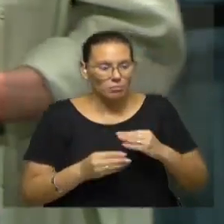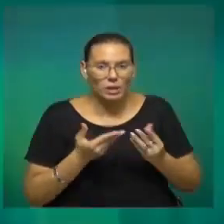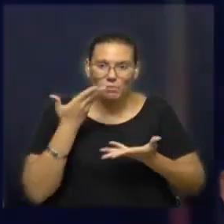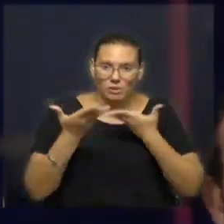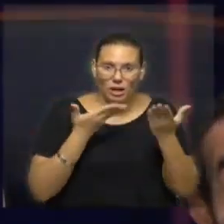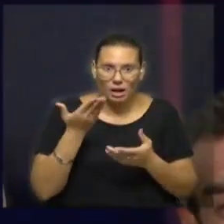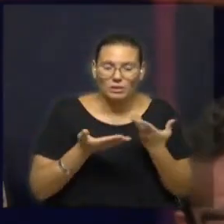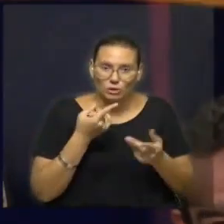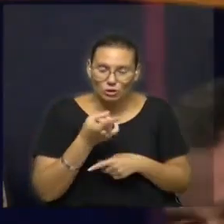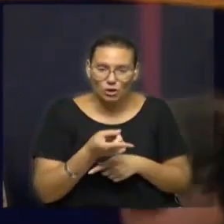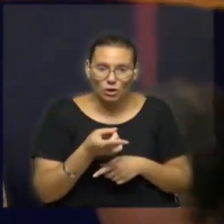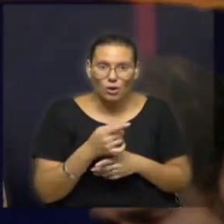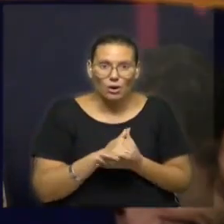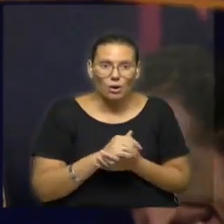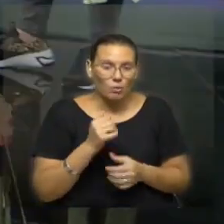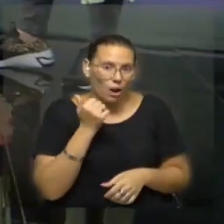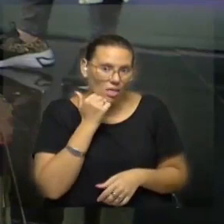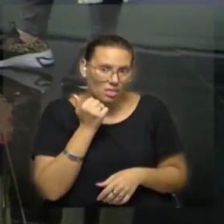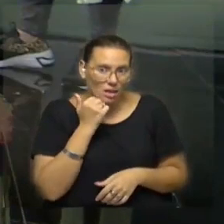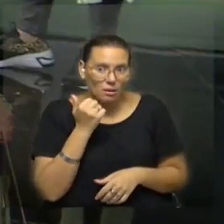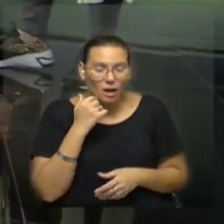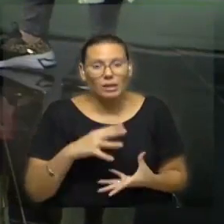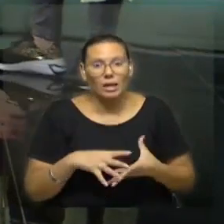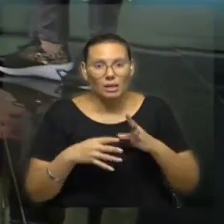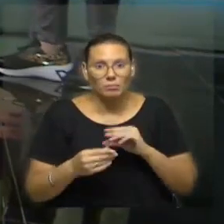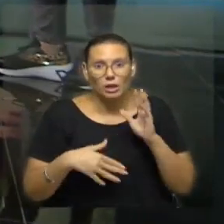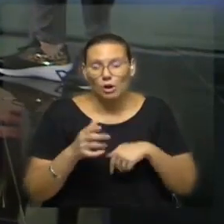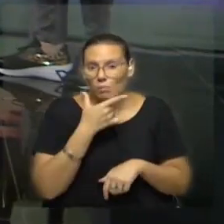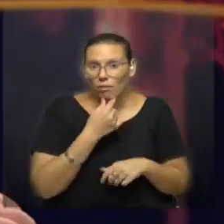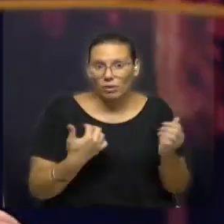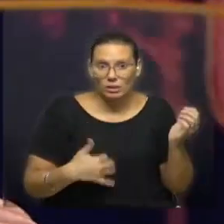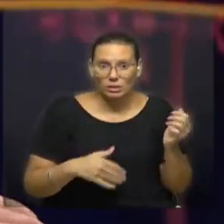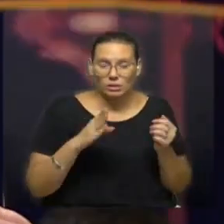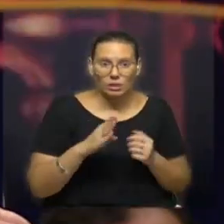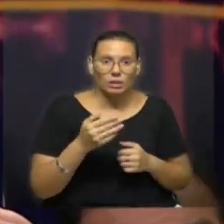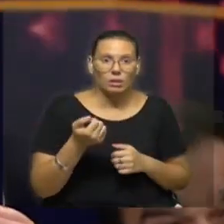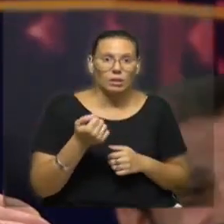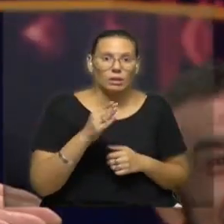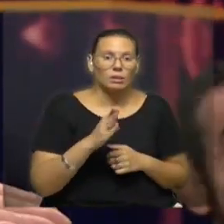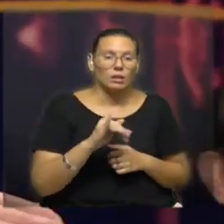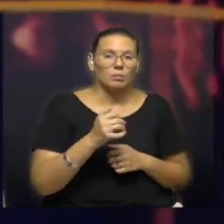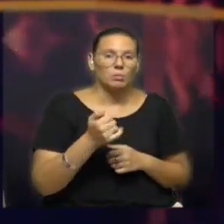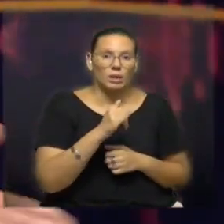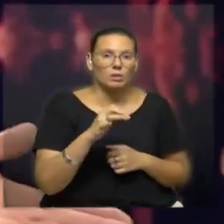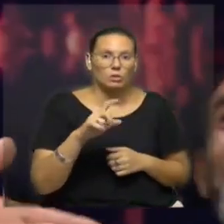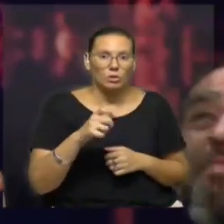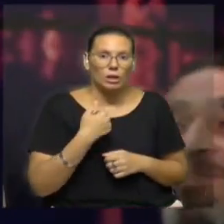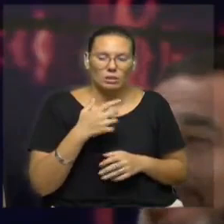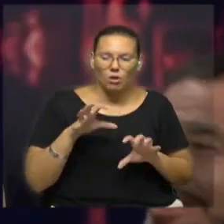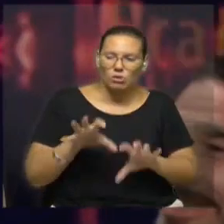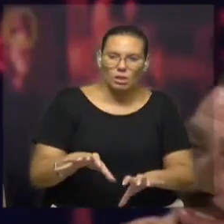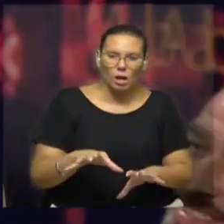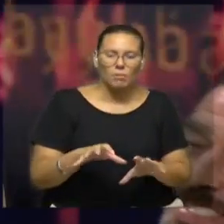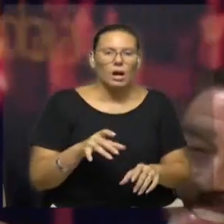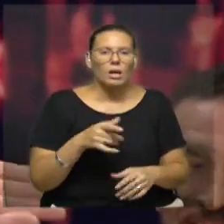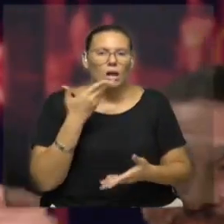ahora. Ese tema, ¿no? Hay que animarse a versionar. Y es más fácil de tocar de Piazzolla. Él lo decía. Claro. Él decía que lo detestaba porque el tema que